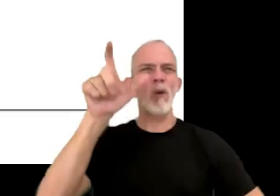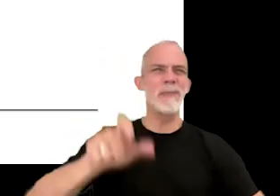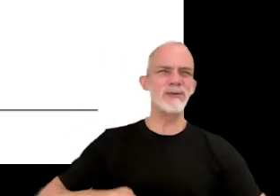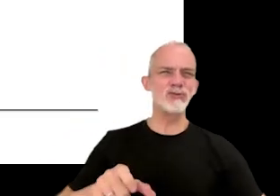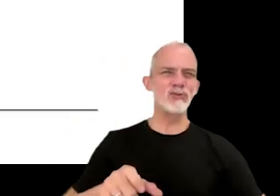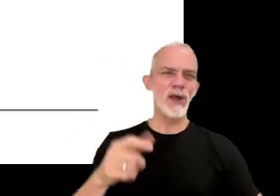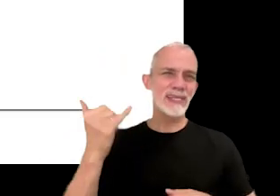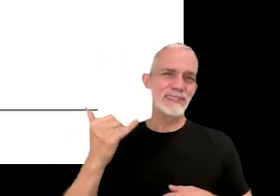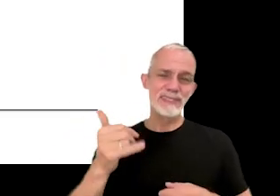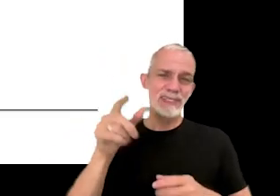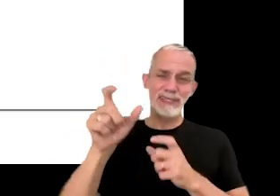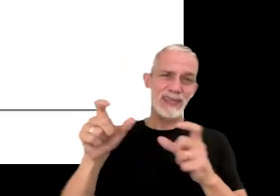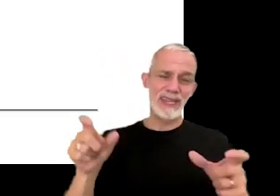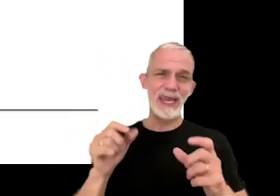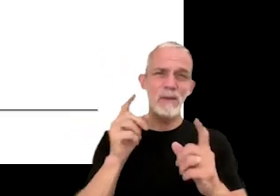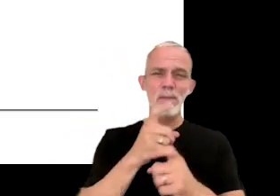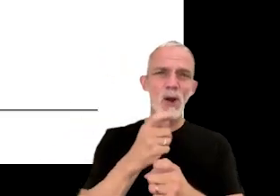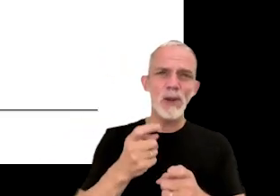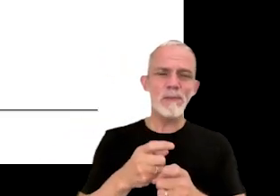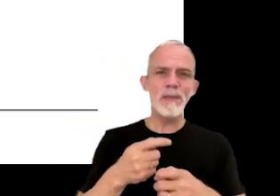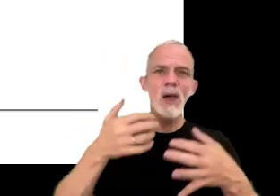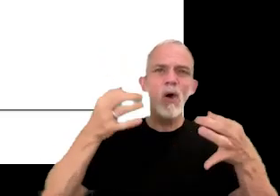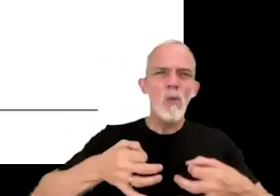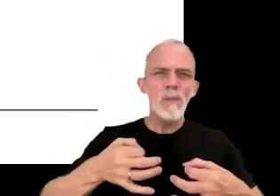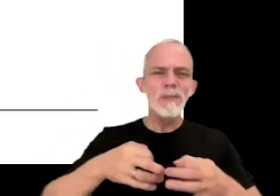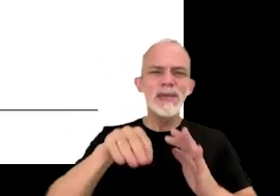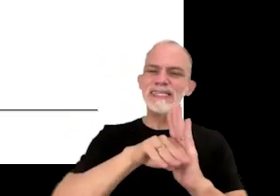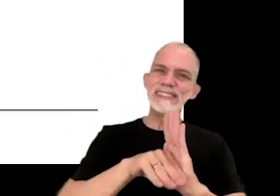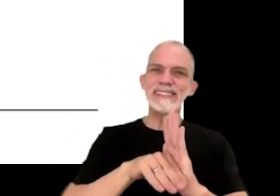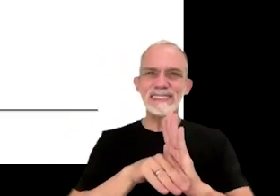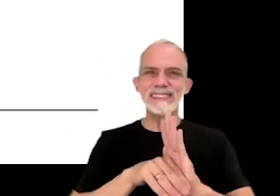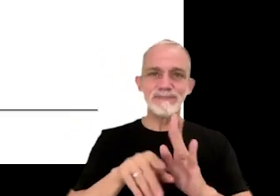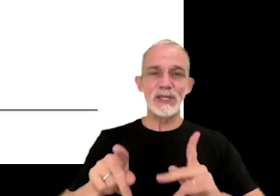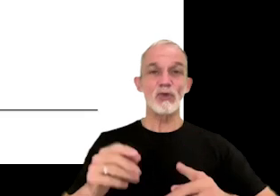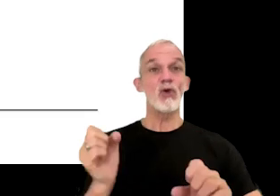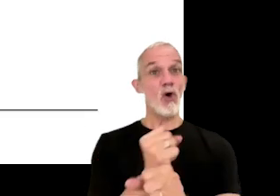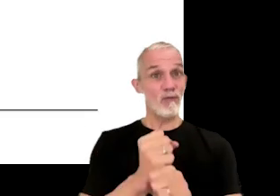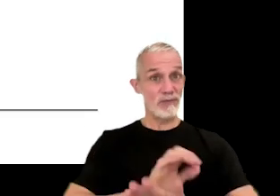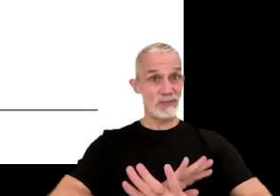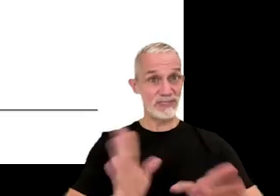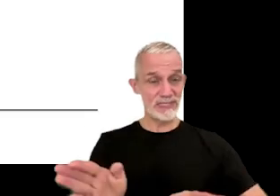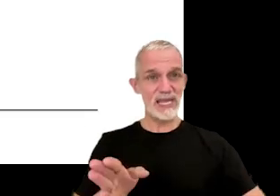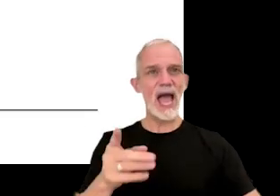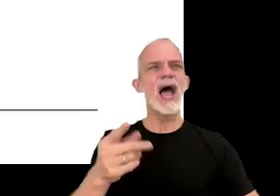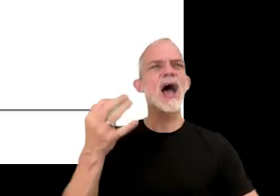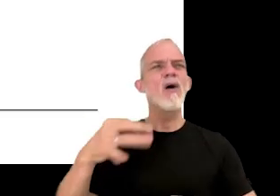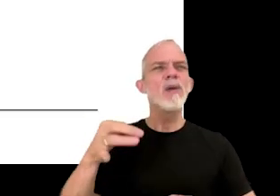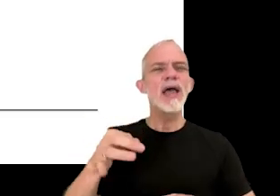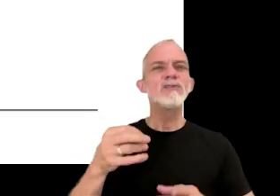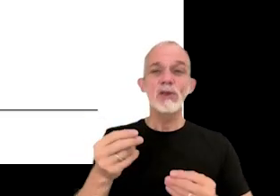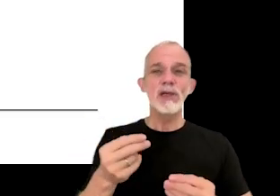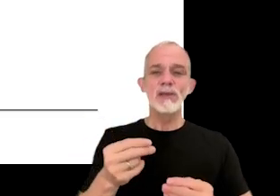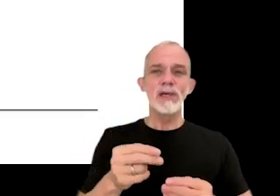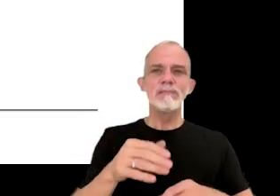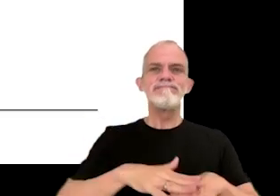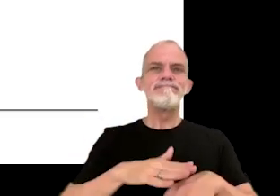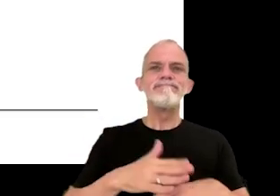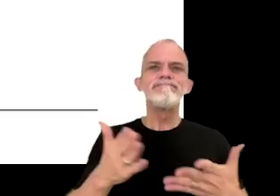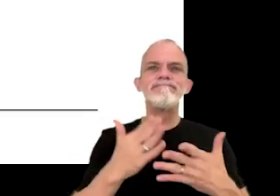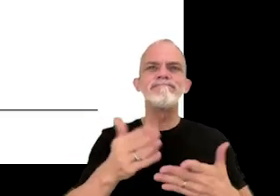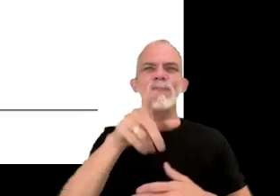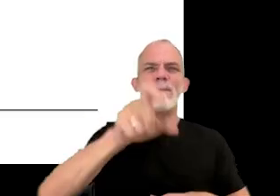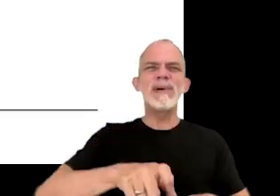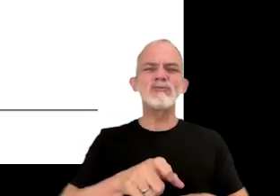tuvieran problemas de cumplimiento, y ratifica la obligación de nombrar un responsable